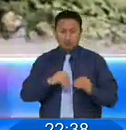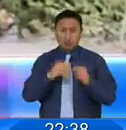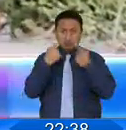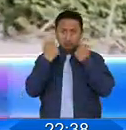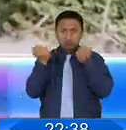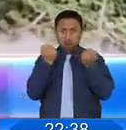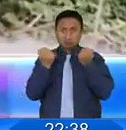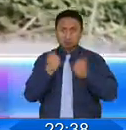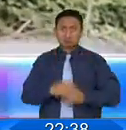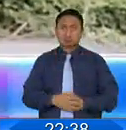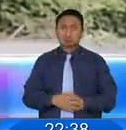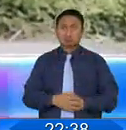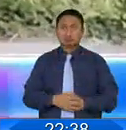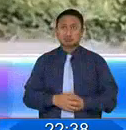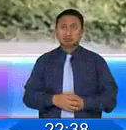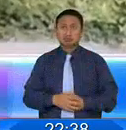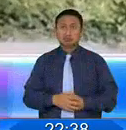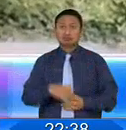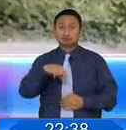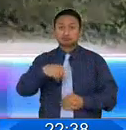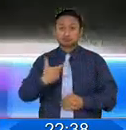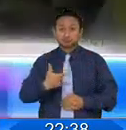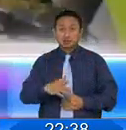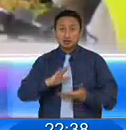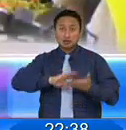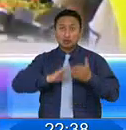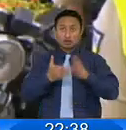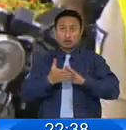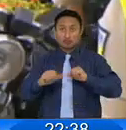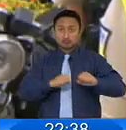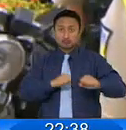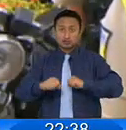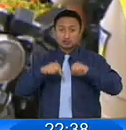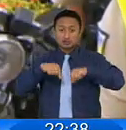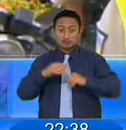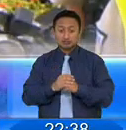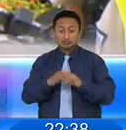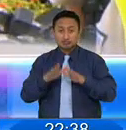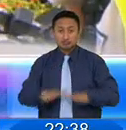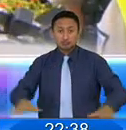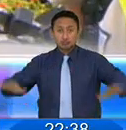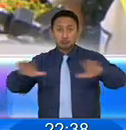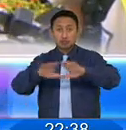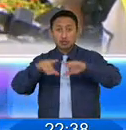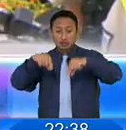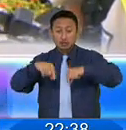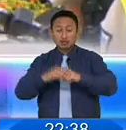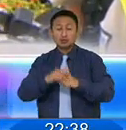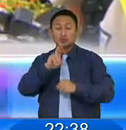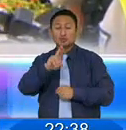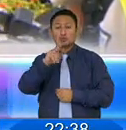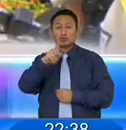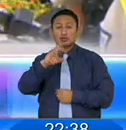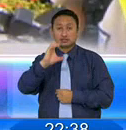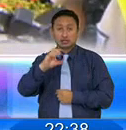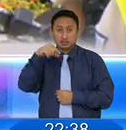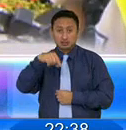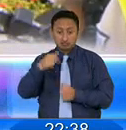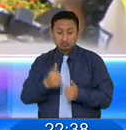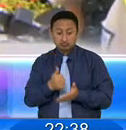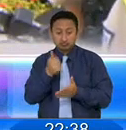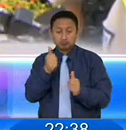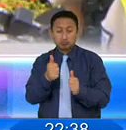ese sector. Se está ya gestionando con la comunidad la entrega de un espacio para que funcione el UPC, en la cual va a